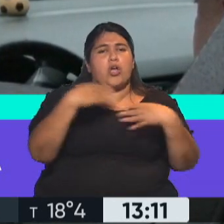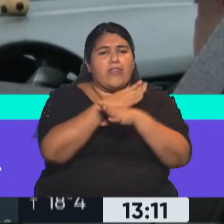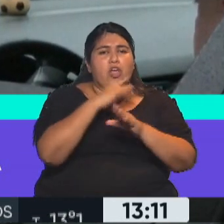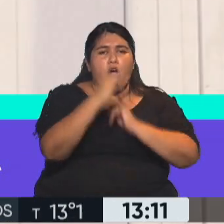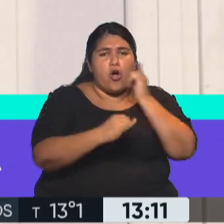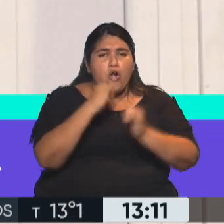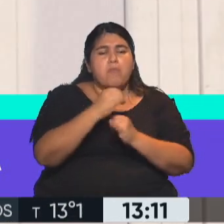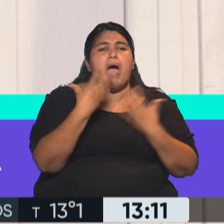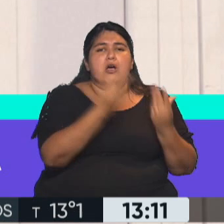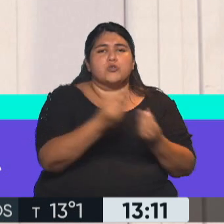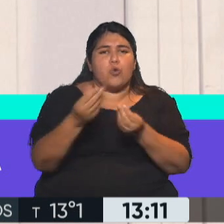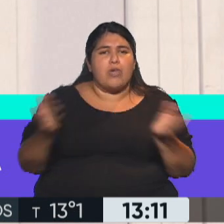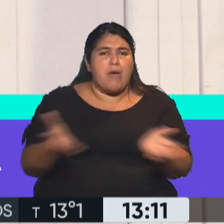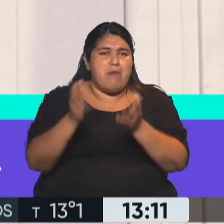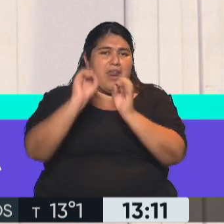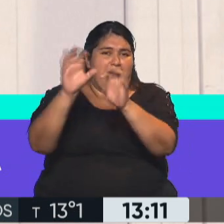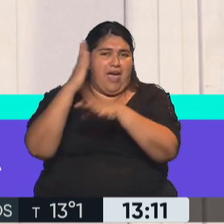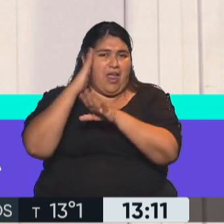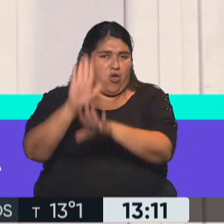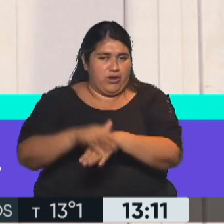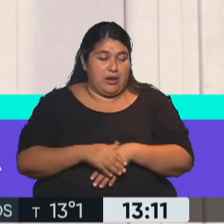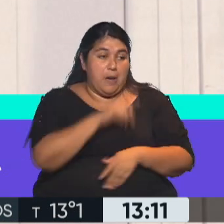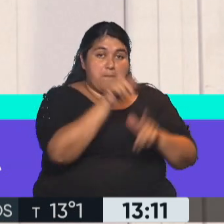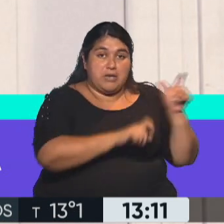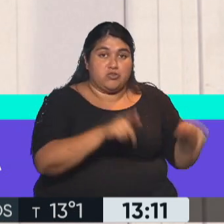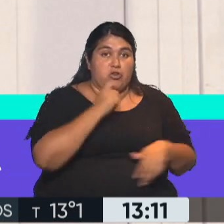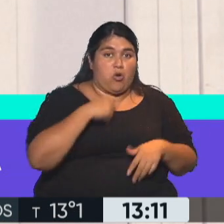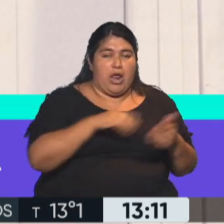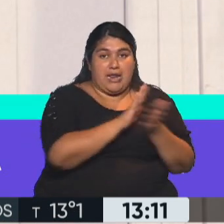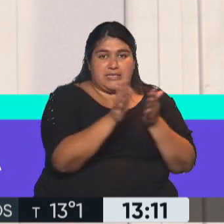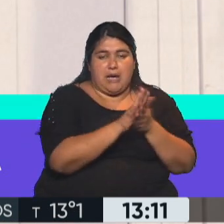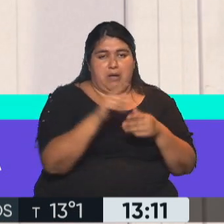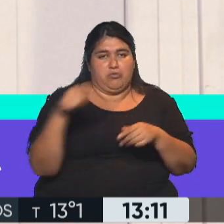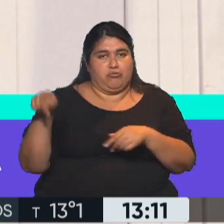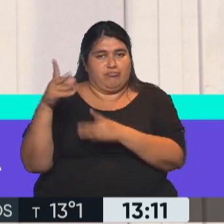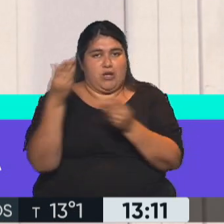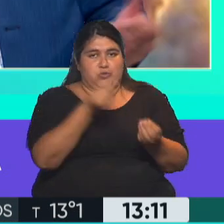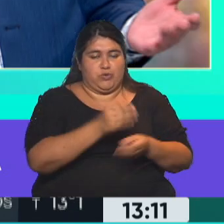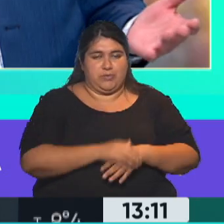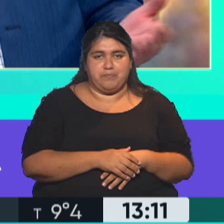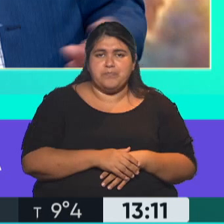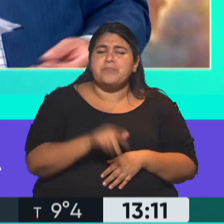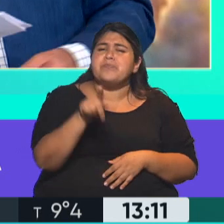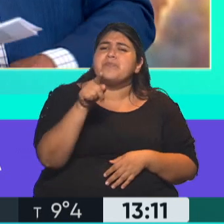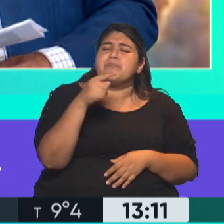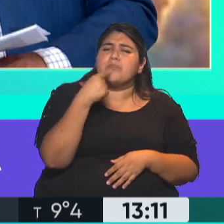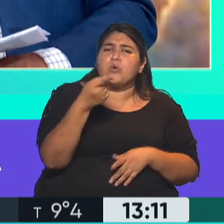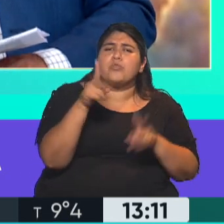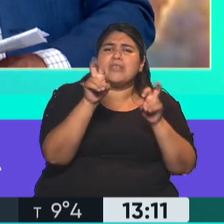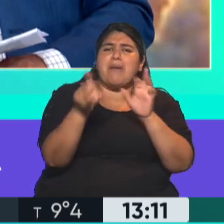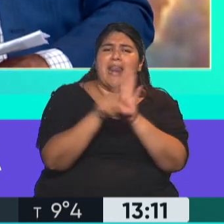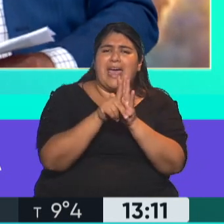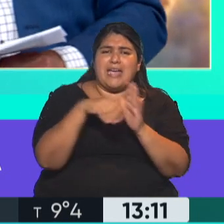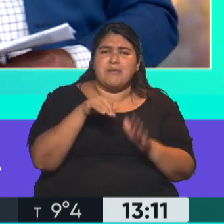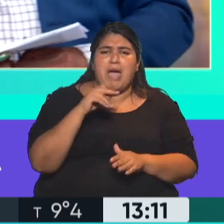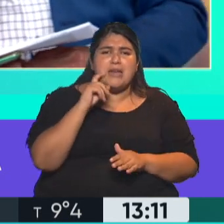encontrar alojamiento a la gente que se está escapando de la guerra. Ignacio, recién decías justamente que tiene que ver con la ley marcial